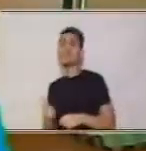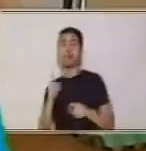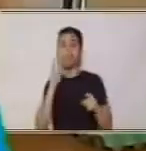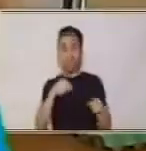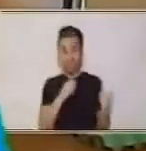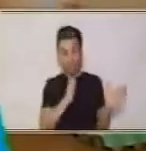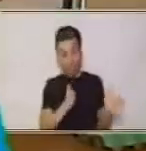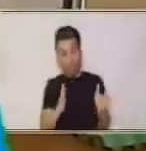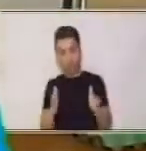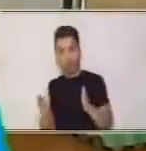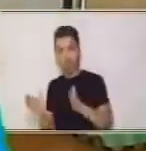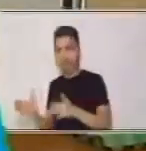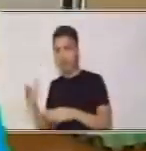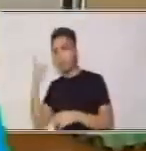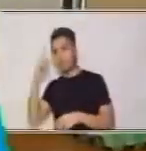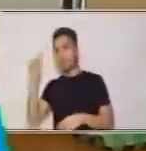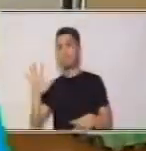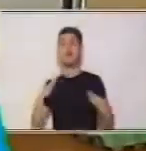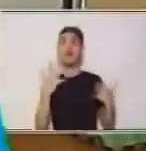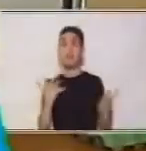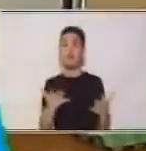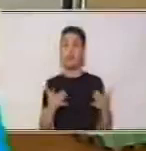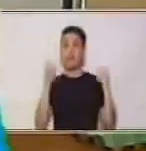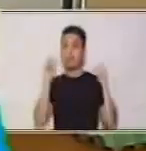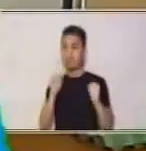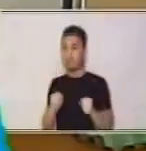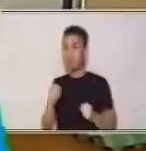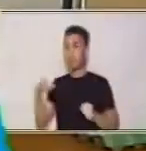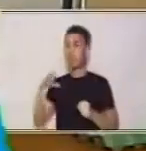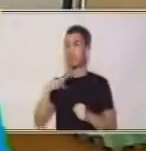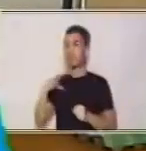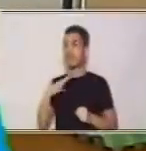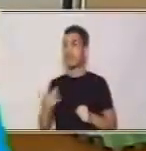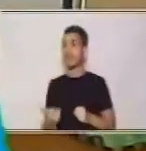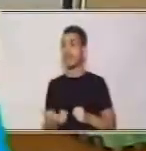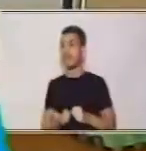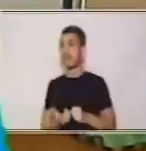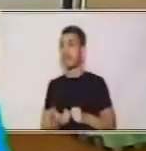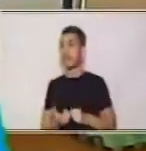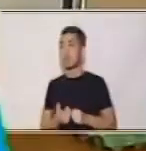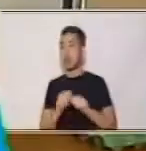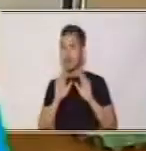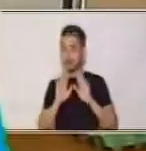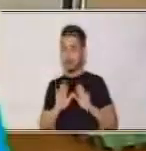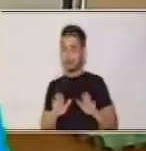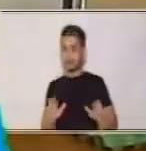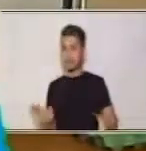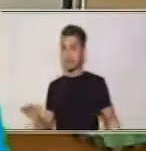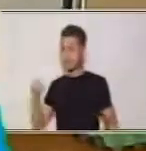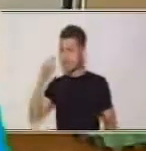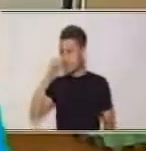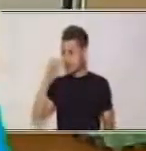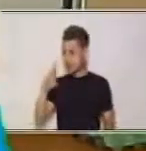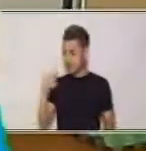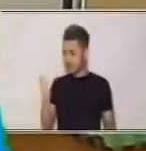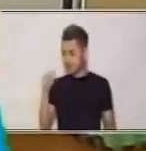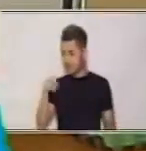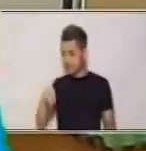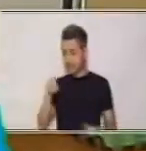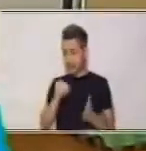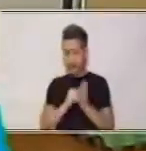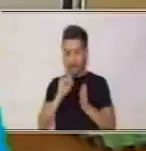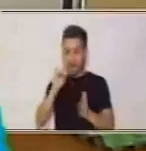en orden para que así pudiera tener, ajá, una tranquilidad. Entonces los